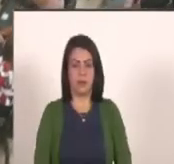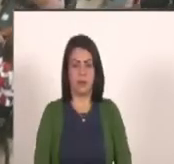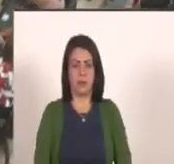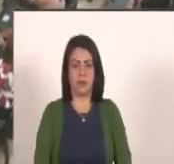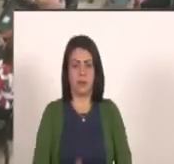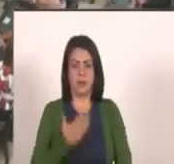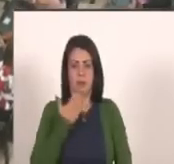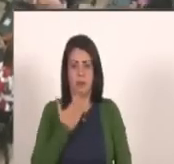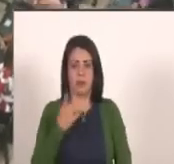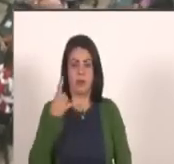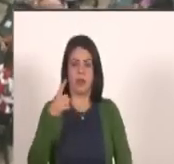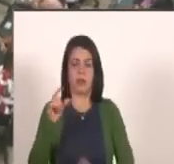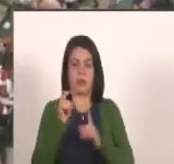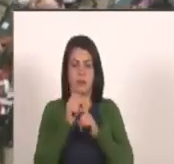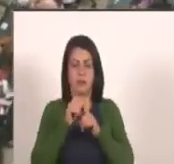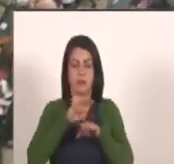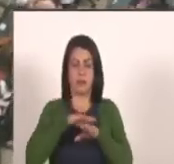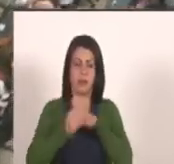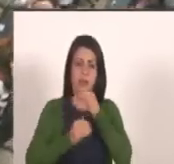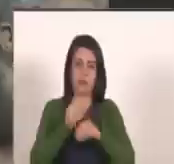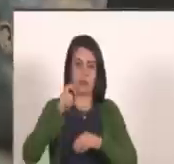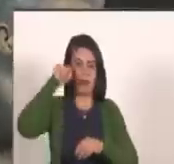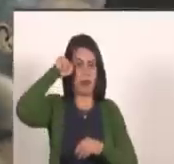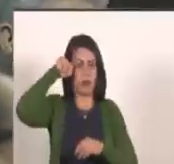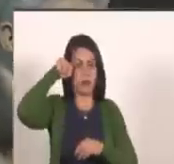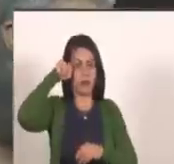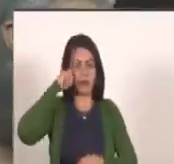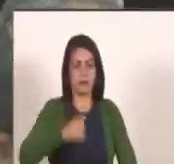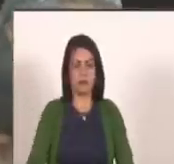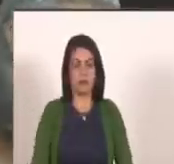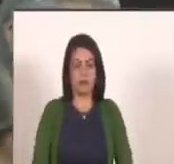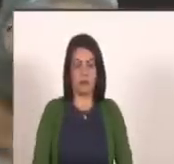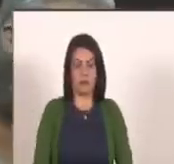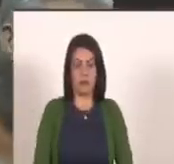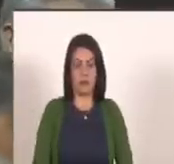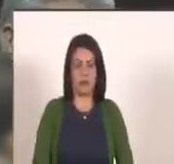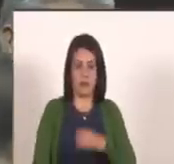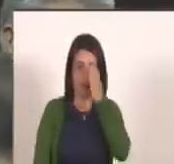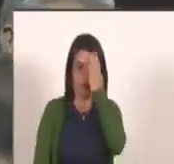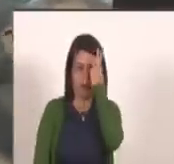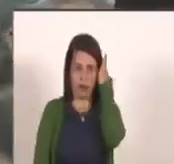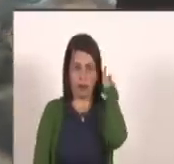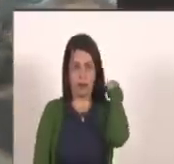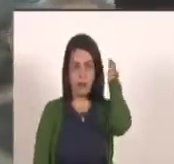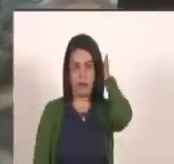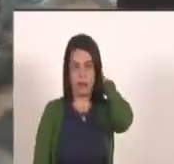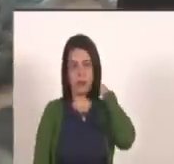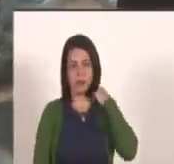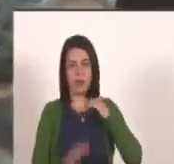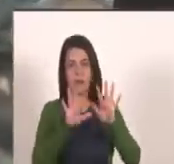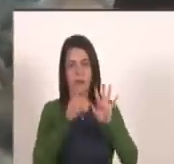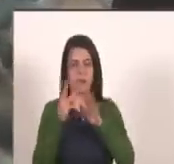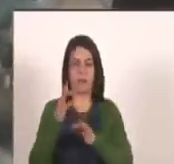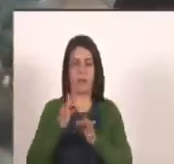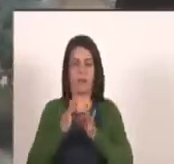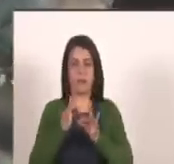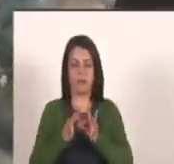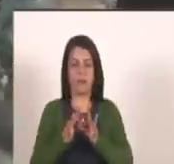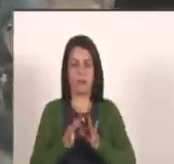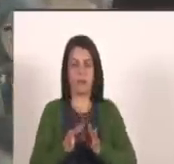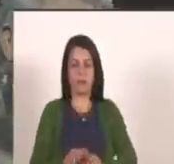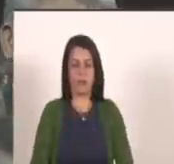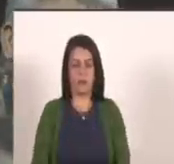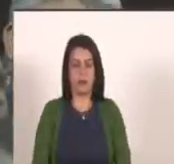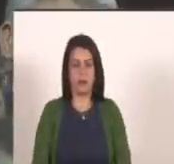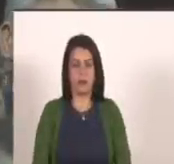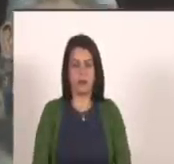He solicitado este derecho de palabra para recordar que el día 18 de septiembre